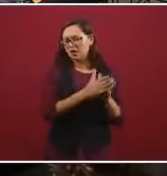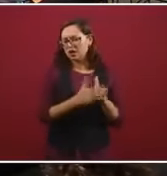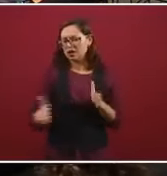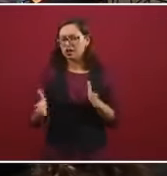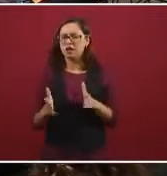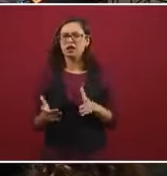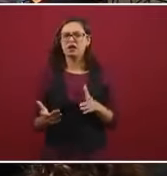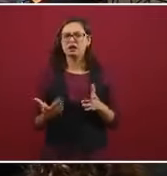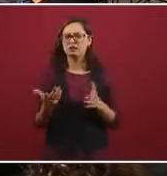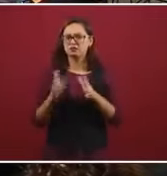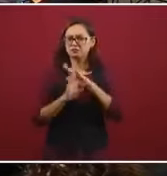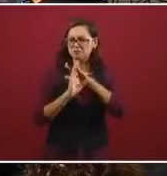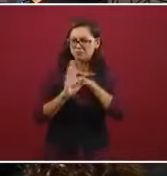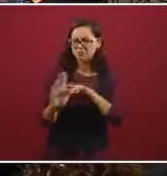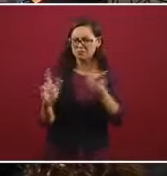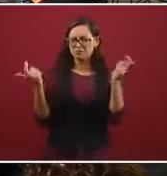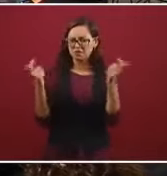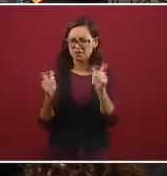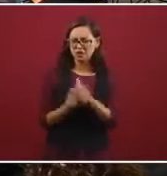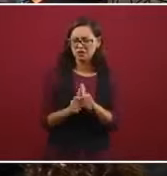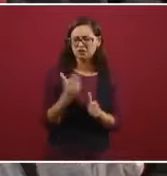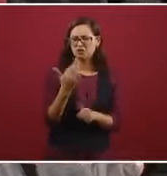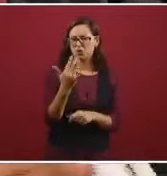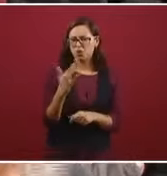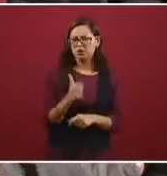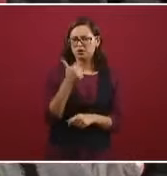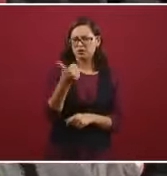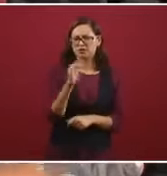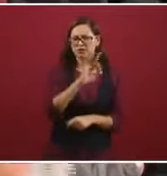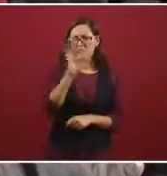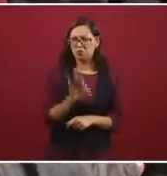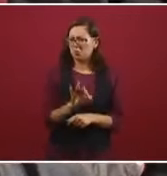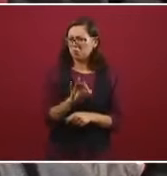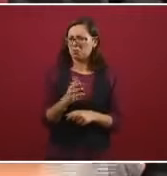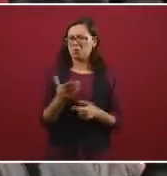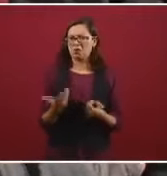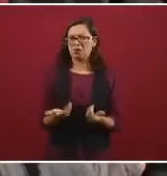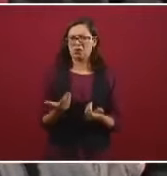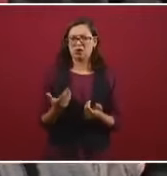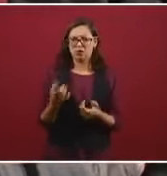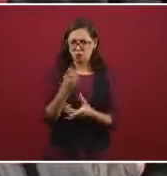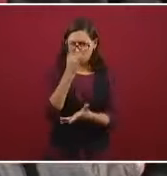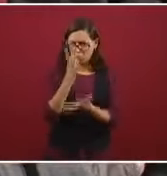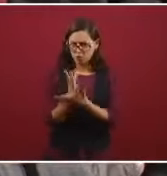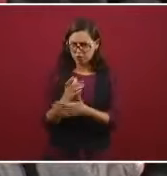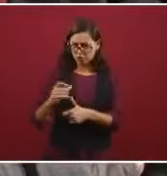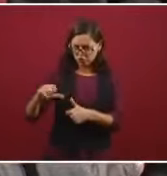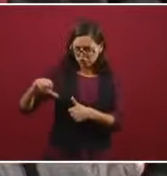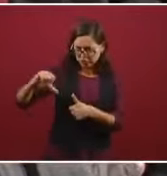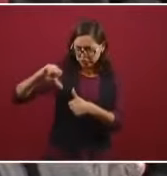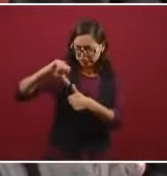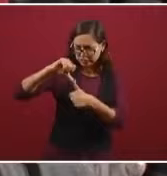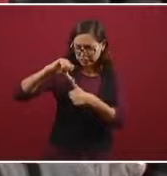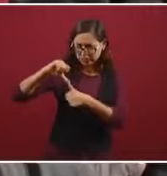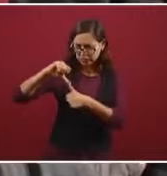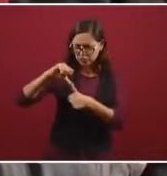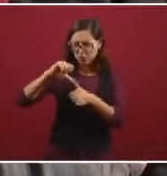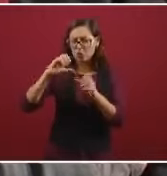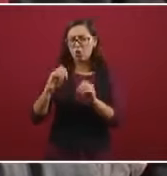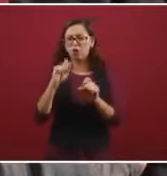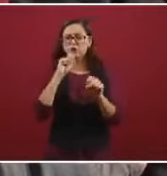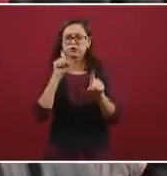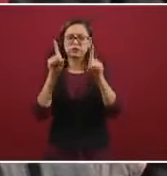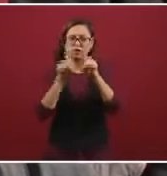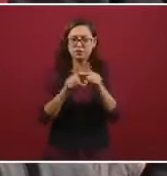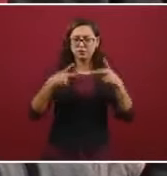en un 56% en lo general, solamente de hermanos centroamericanos o también de mexicanos,